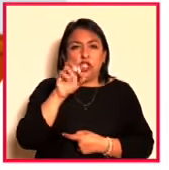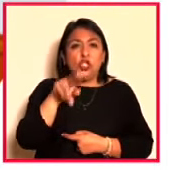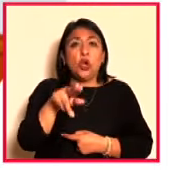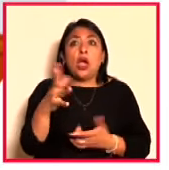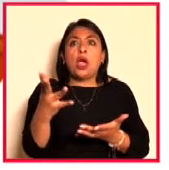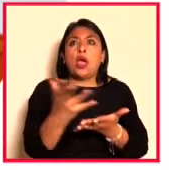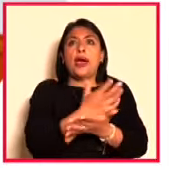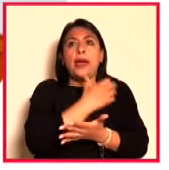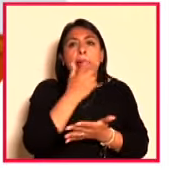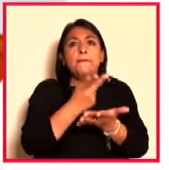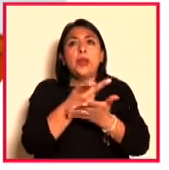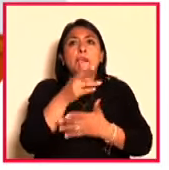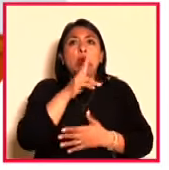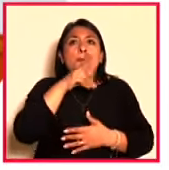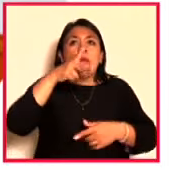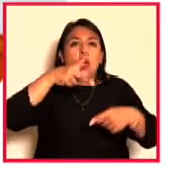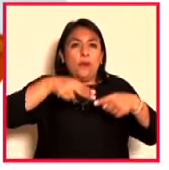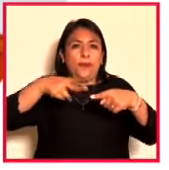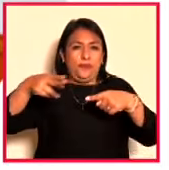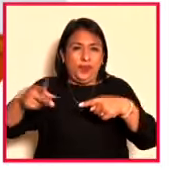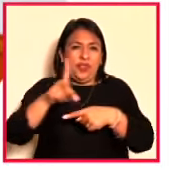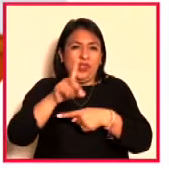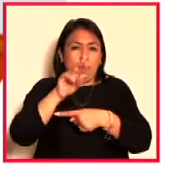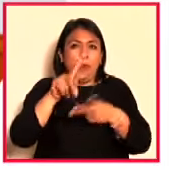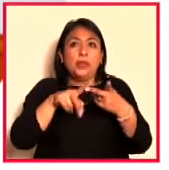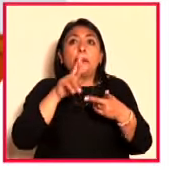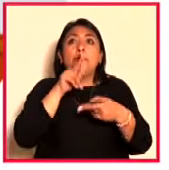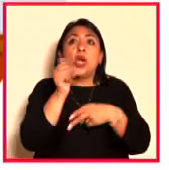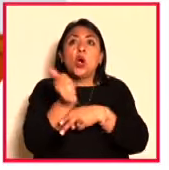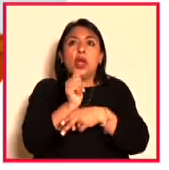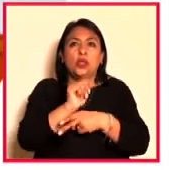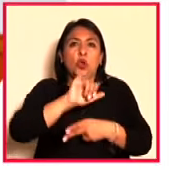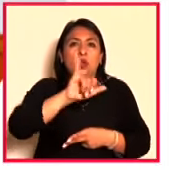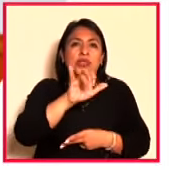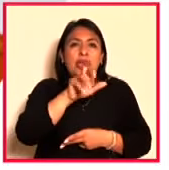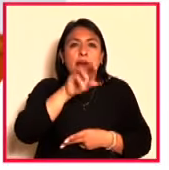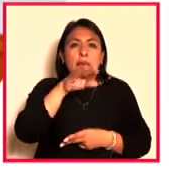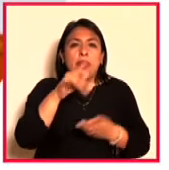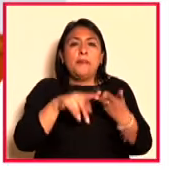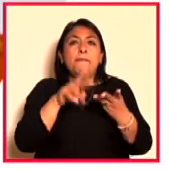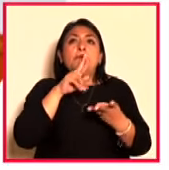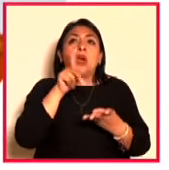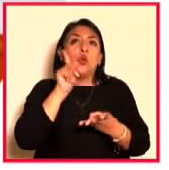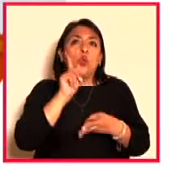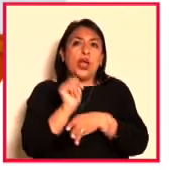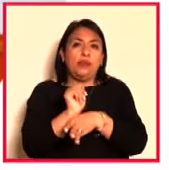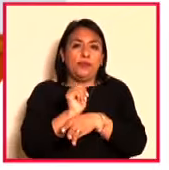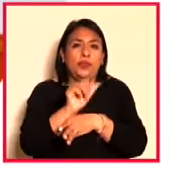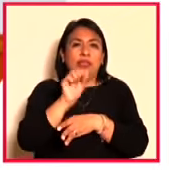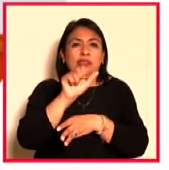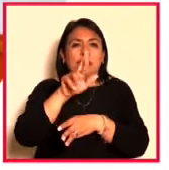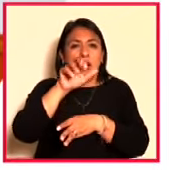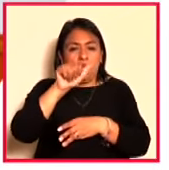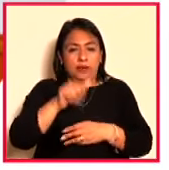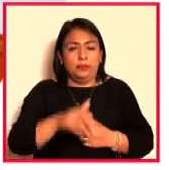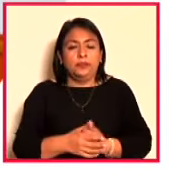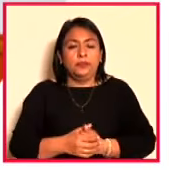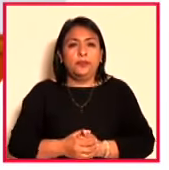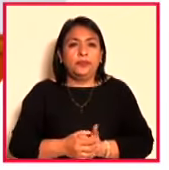obtener el premio a Mejor Serie Dramática, Mejor Actor para Jeremy Strong y Mejor Actriz de Reparto para Sarah Snook.